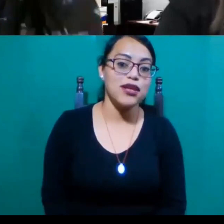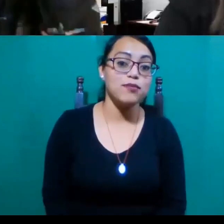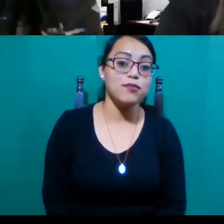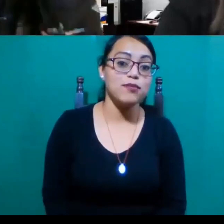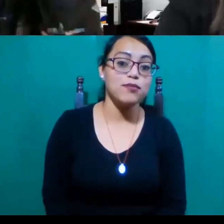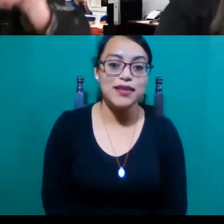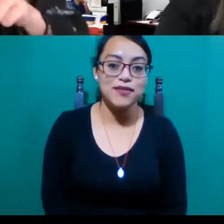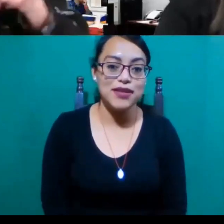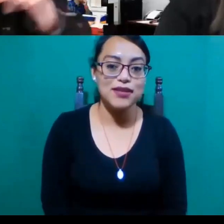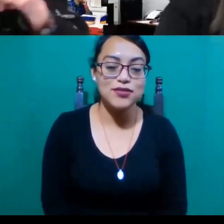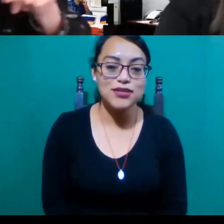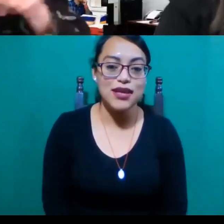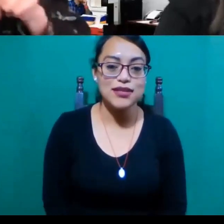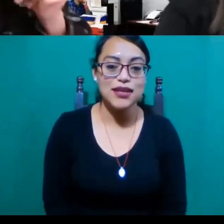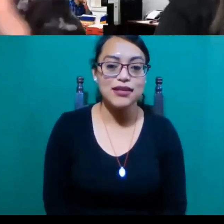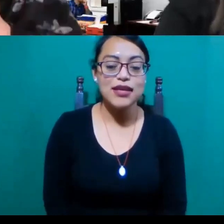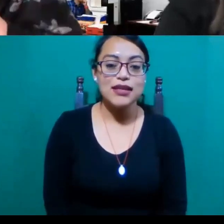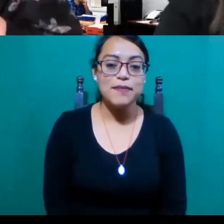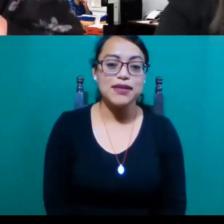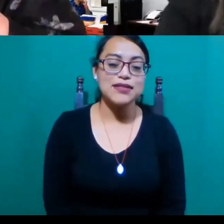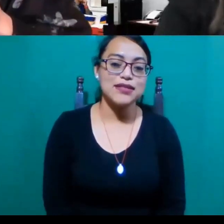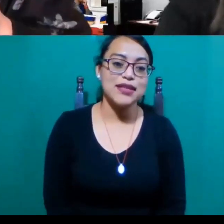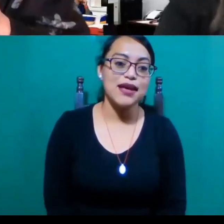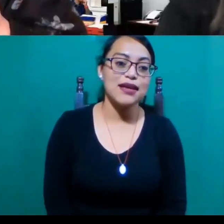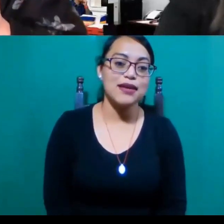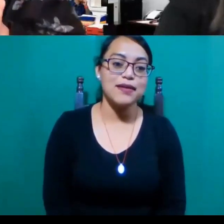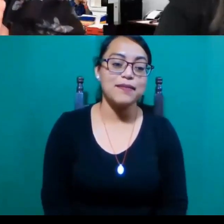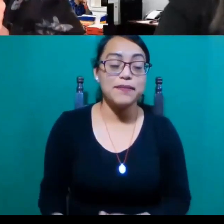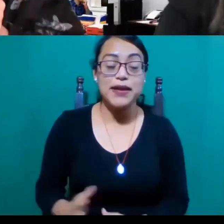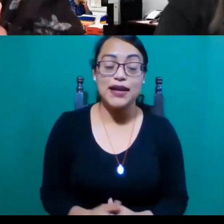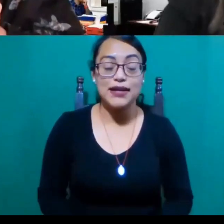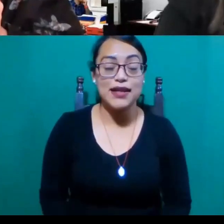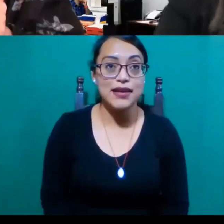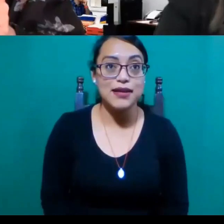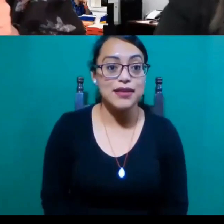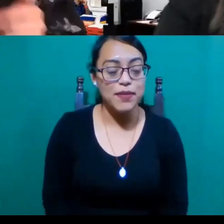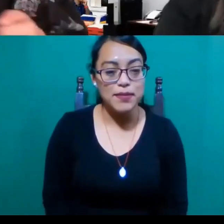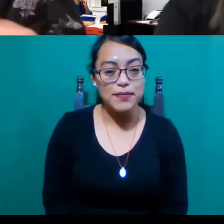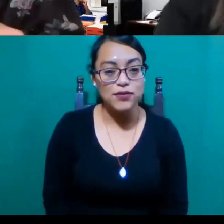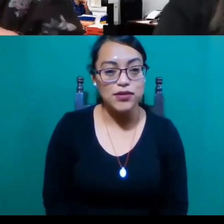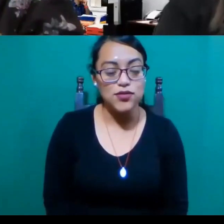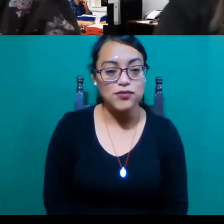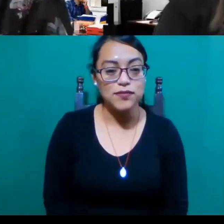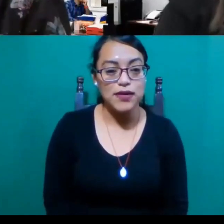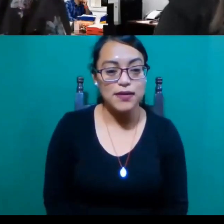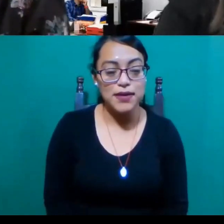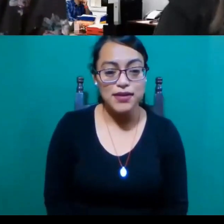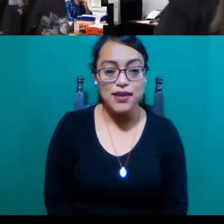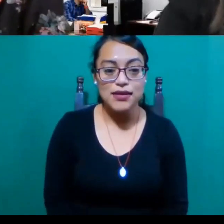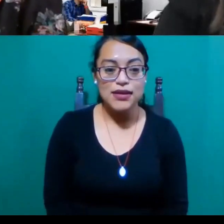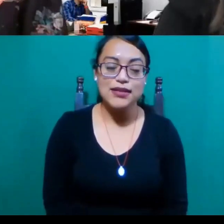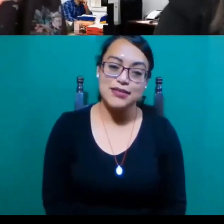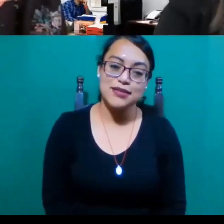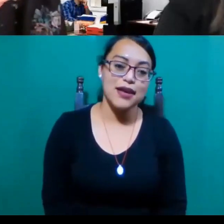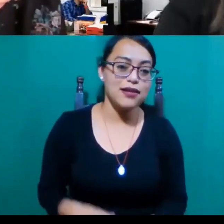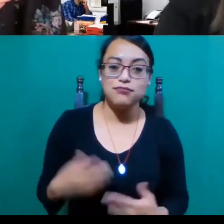y que le gustaría mucho aprender, ¿verdad? Entonces ella dice que también necesita para la carrera del PMM Educación